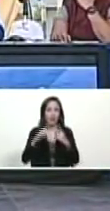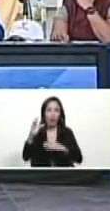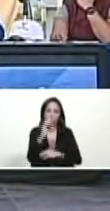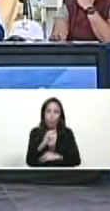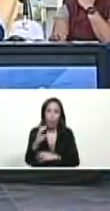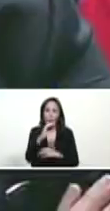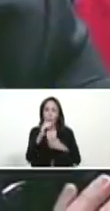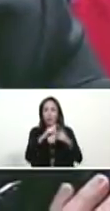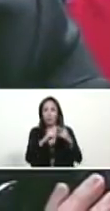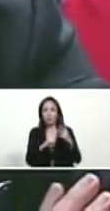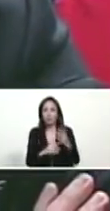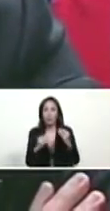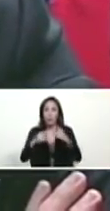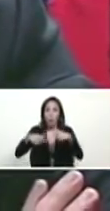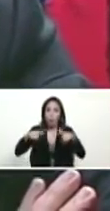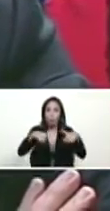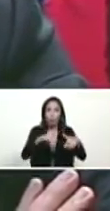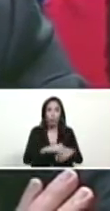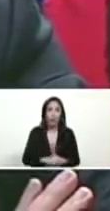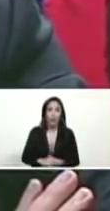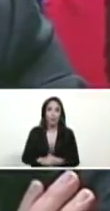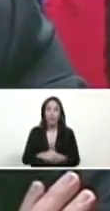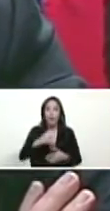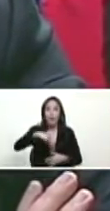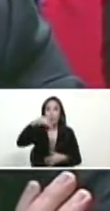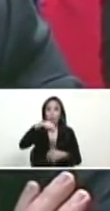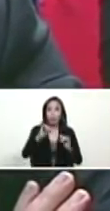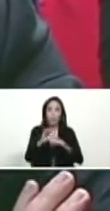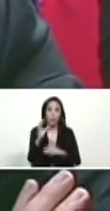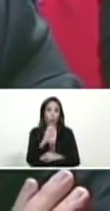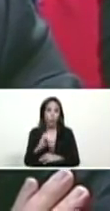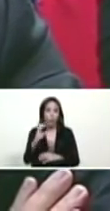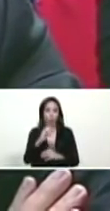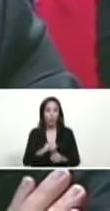Marta, del norte de Santander.